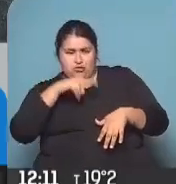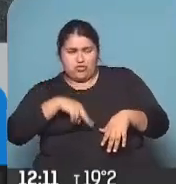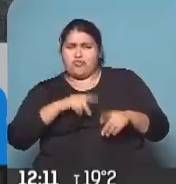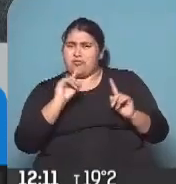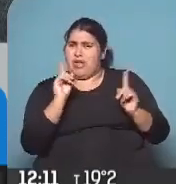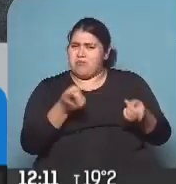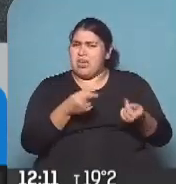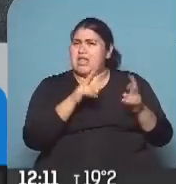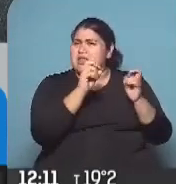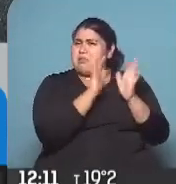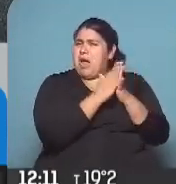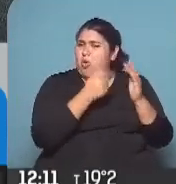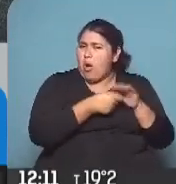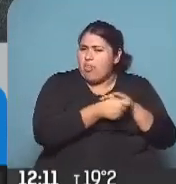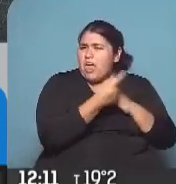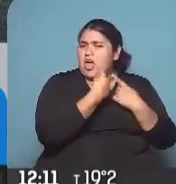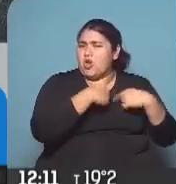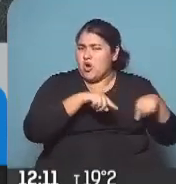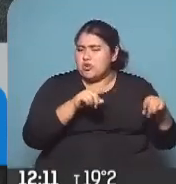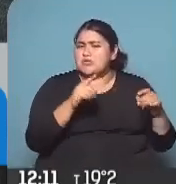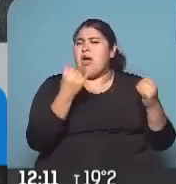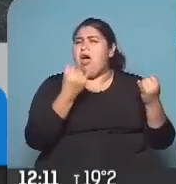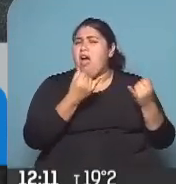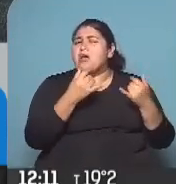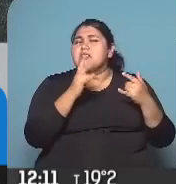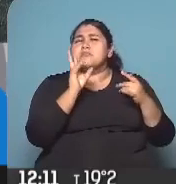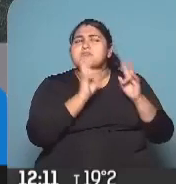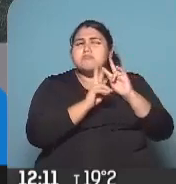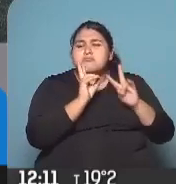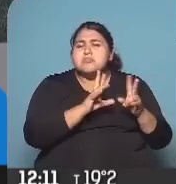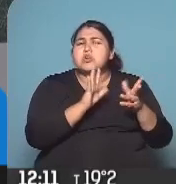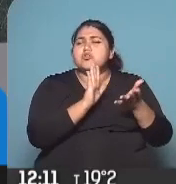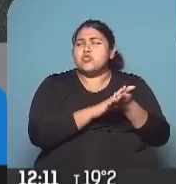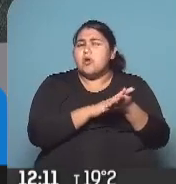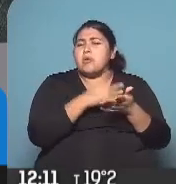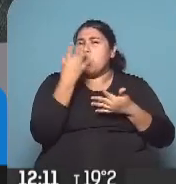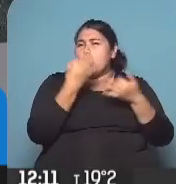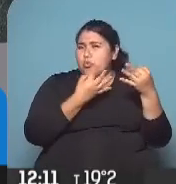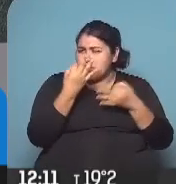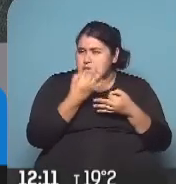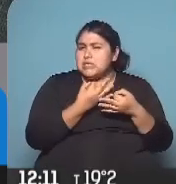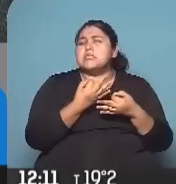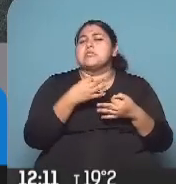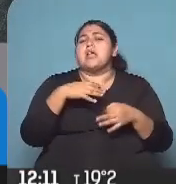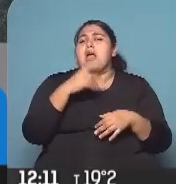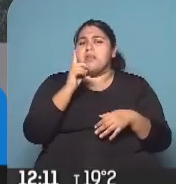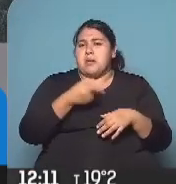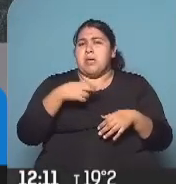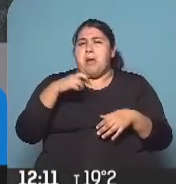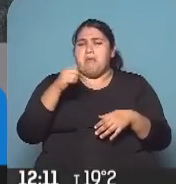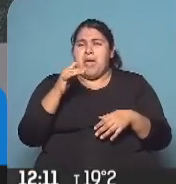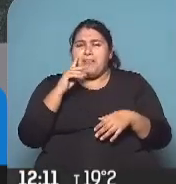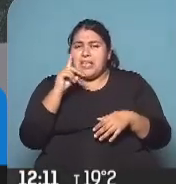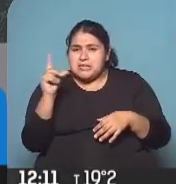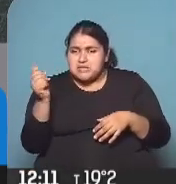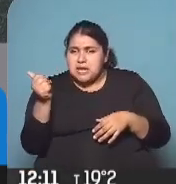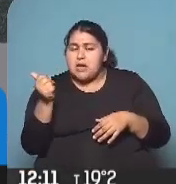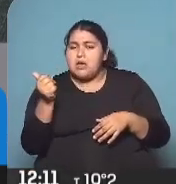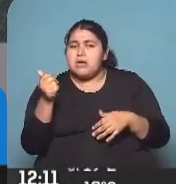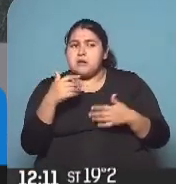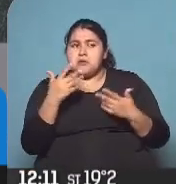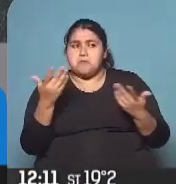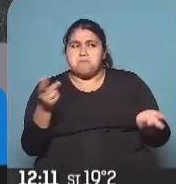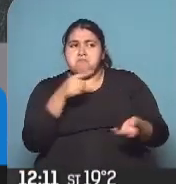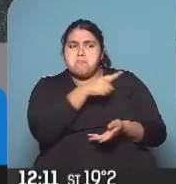causas de los cuadernos, también, por supuesto, con observaciones de parte de la justicia, Ramos Padilla. ¿Le quita credibilidad a su